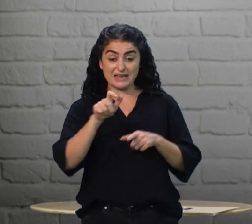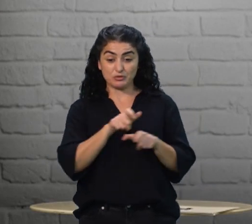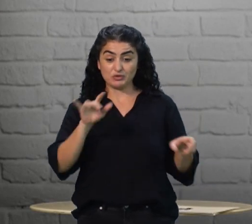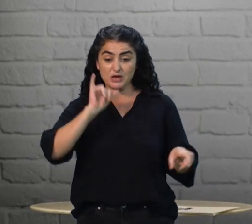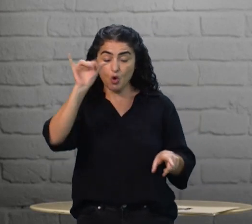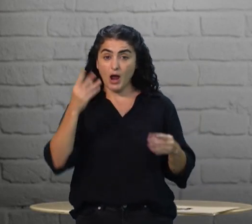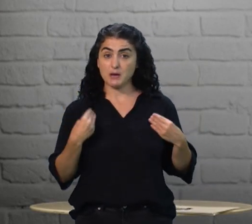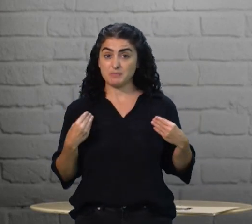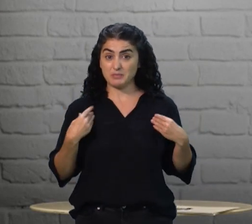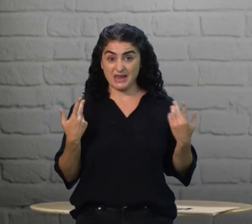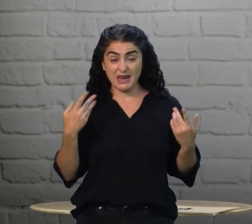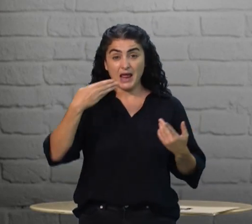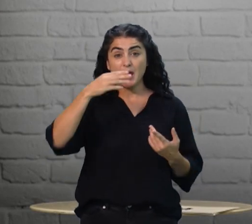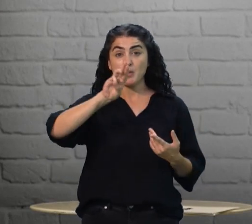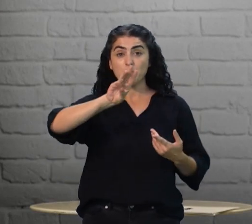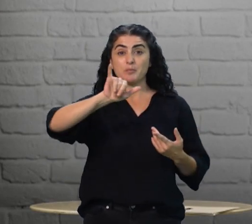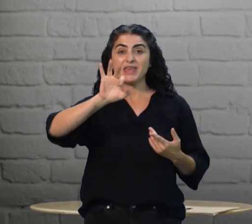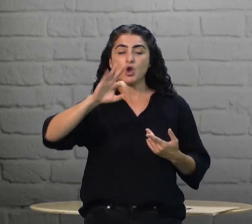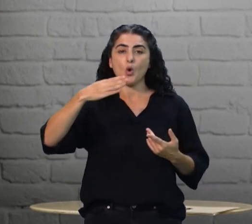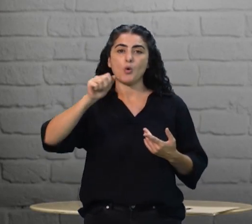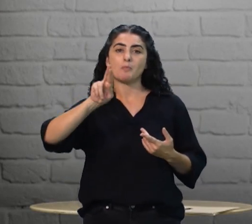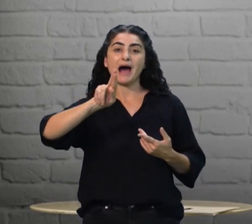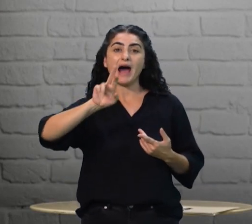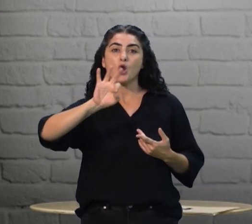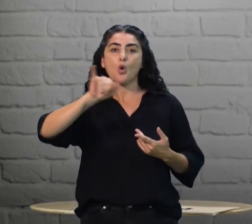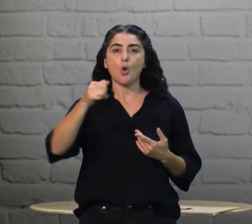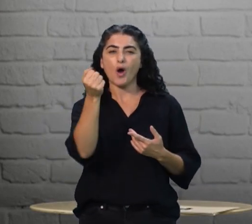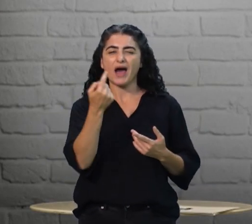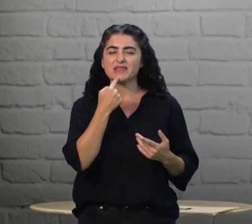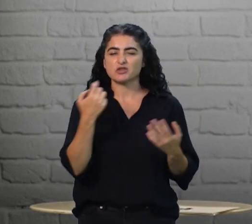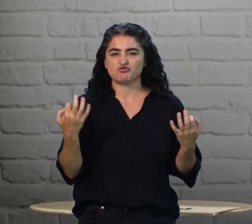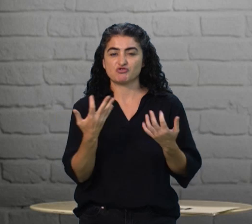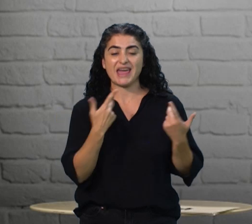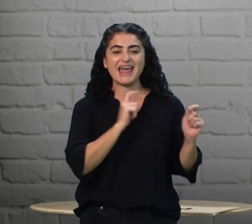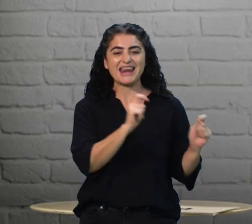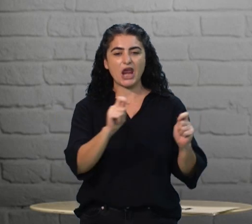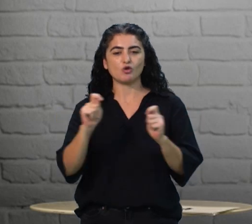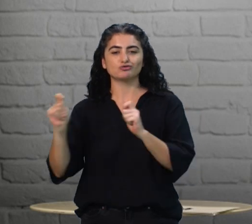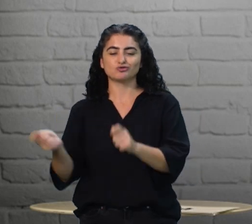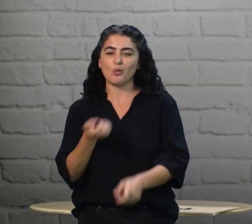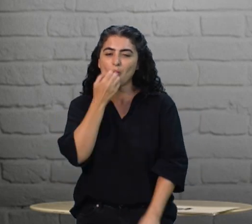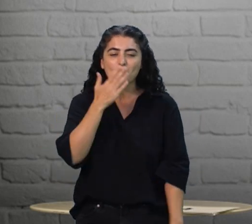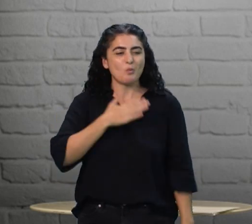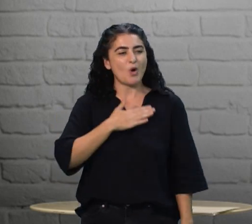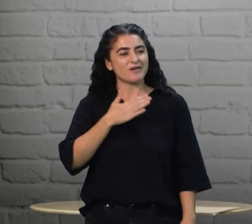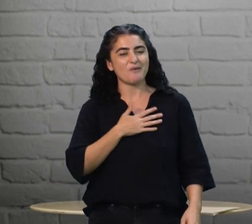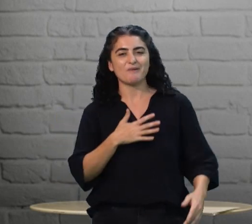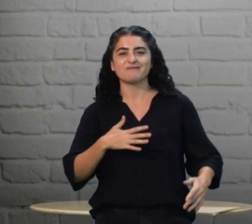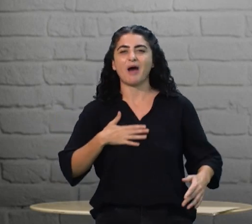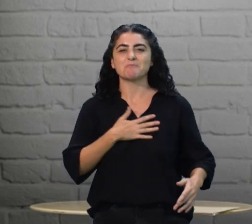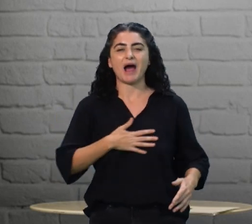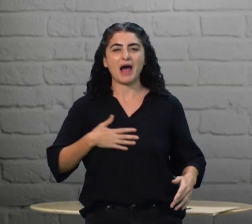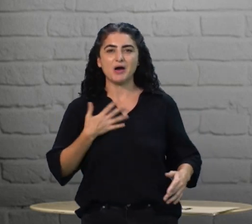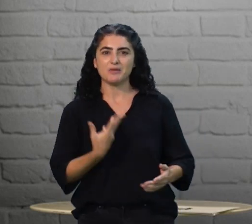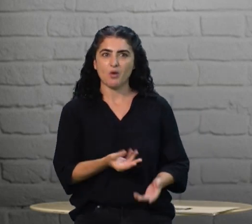antes hasta p baroja Pues que es es ser generoso es machón es amable es comedor